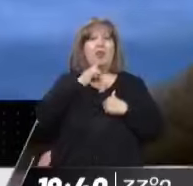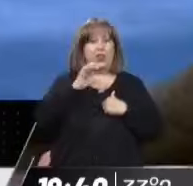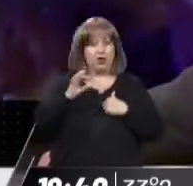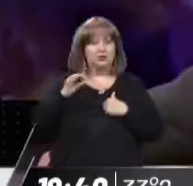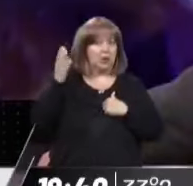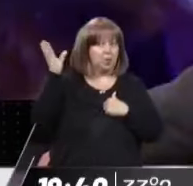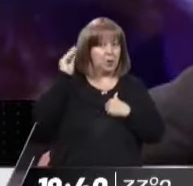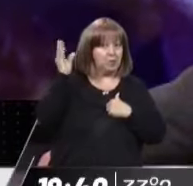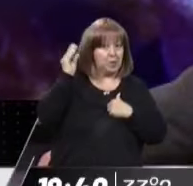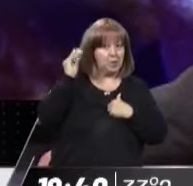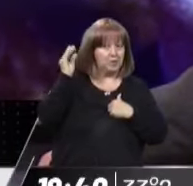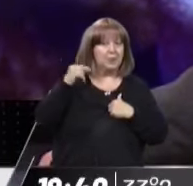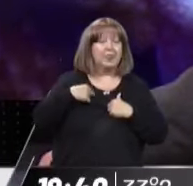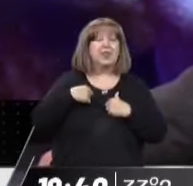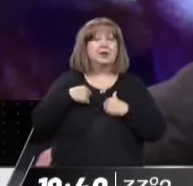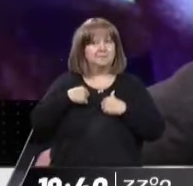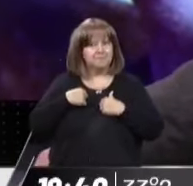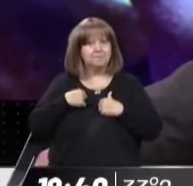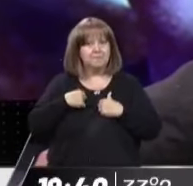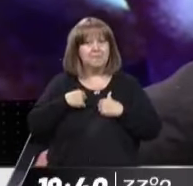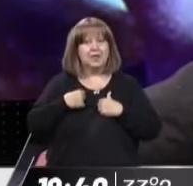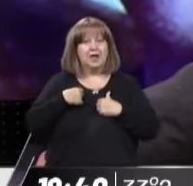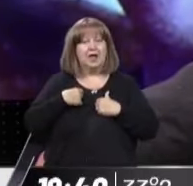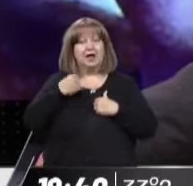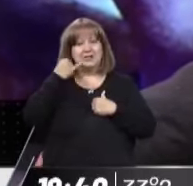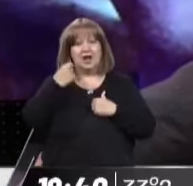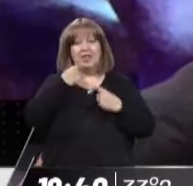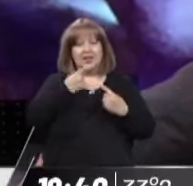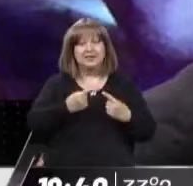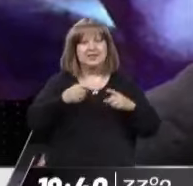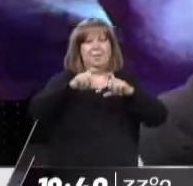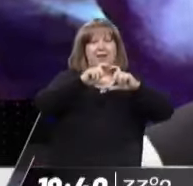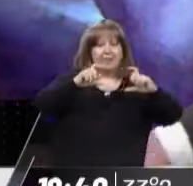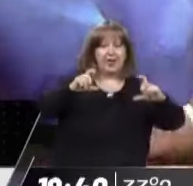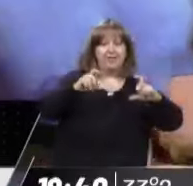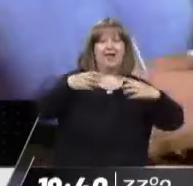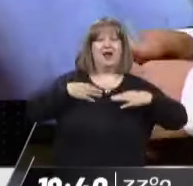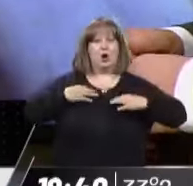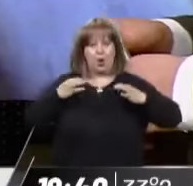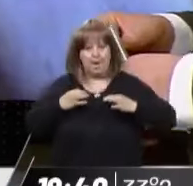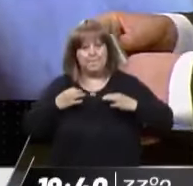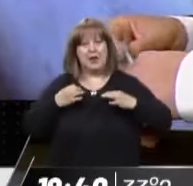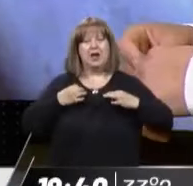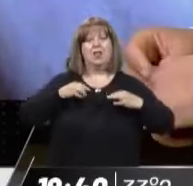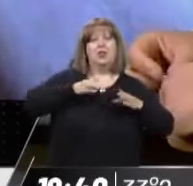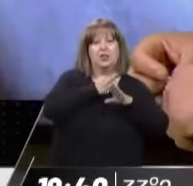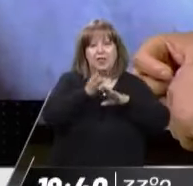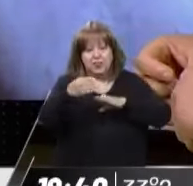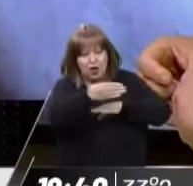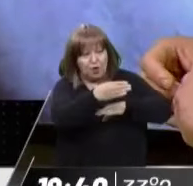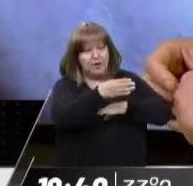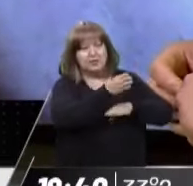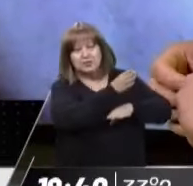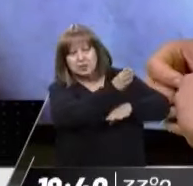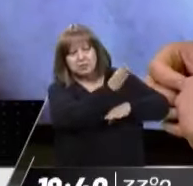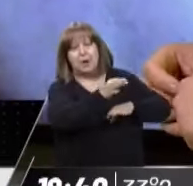él pasa perfectamente los datos. La patente, cómo iba vestido, dónde dobla, para dónde